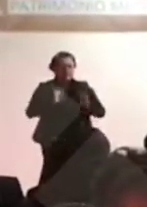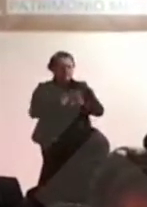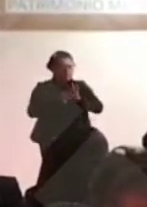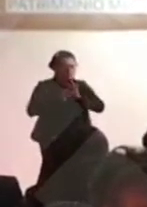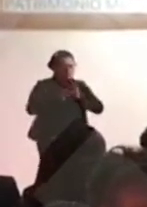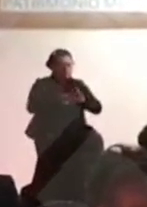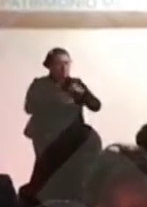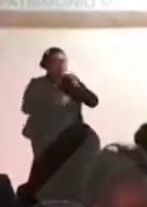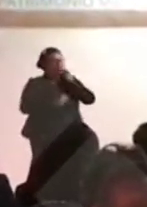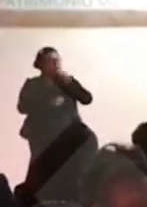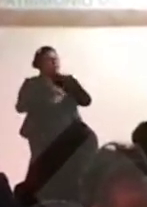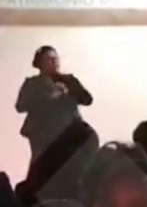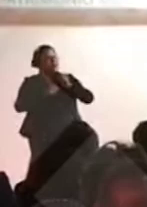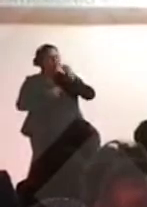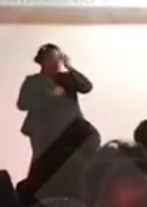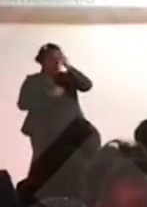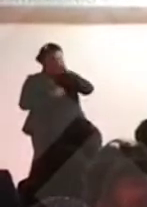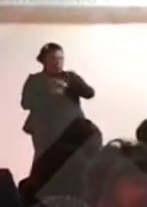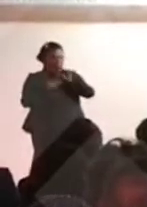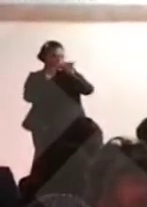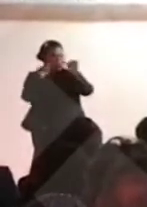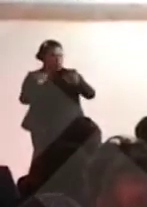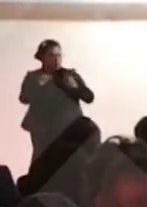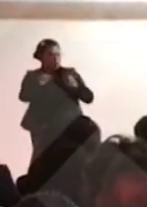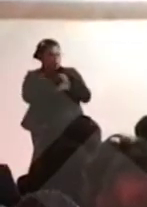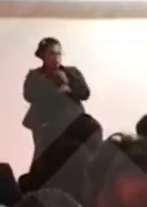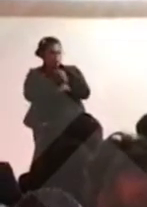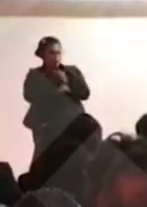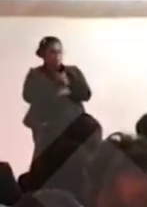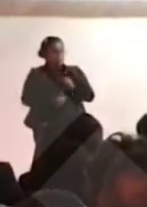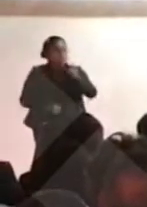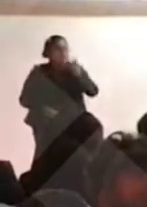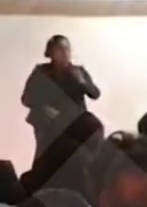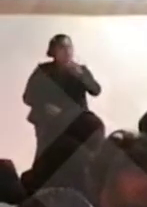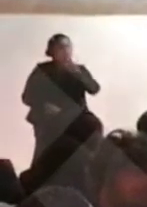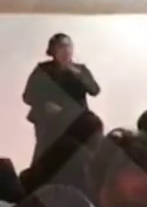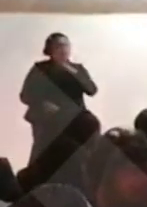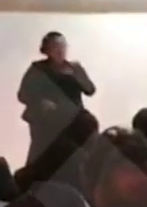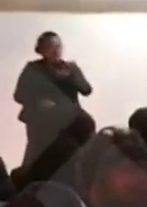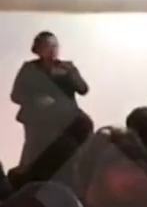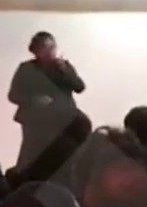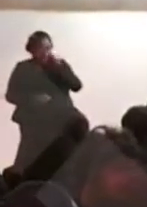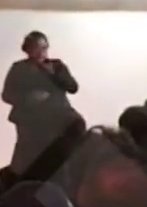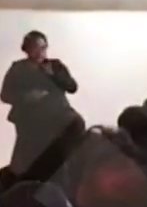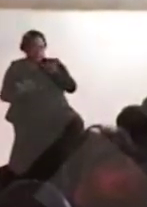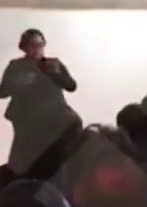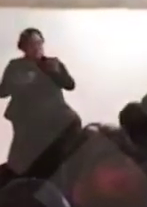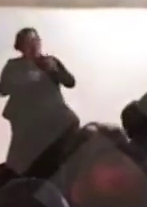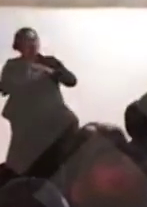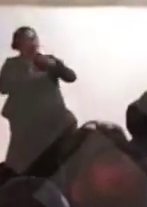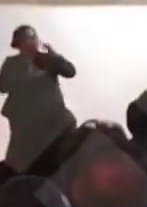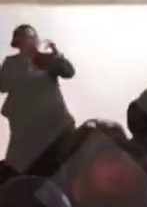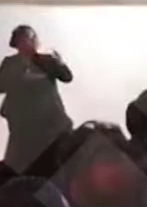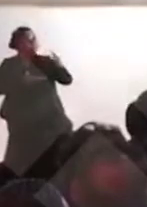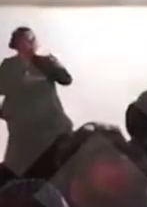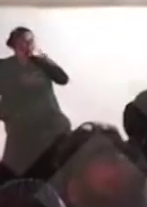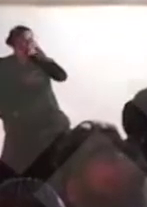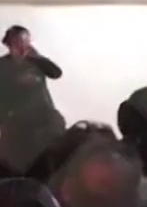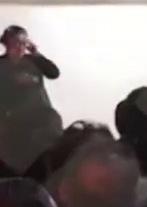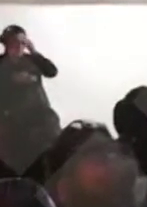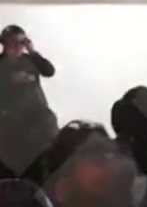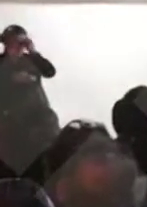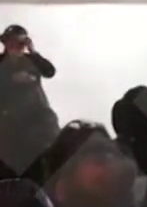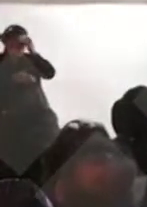retos y mejoras que enfrentó su gobierno en tan solo 2 años, que permitieron sentar las bases para una correcta gestión administrativa y del ejercicio de los recursos